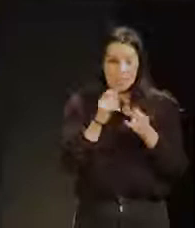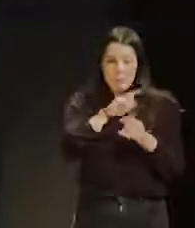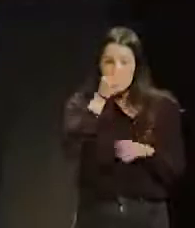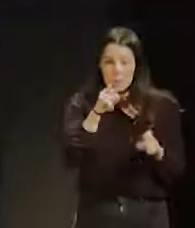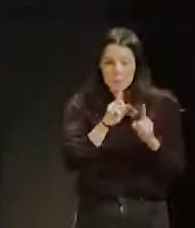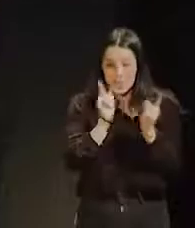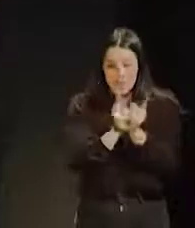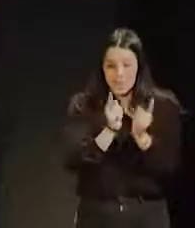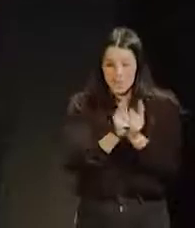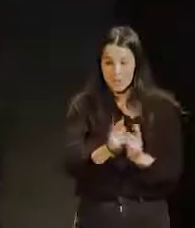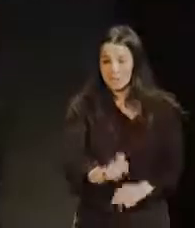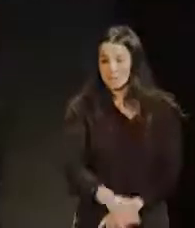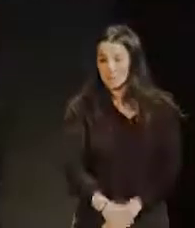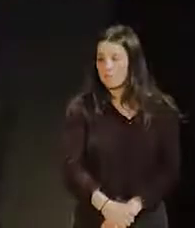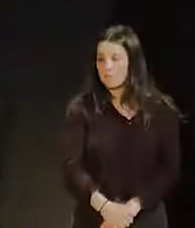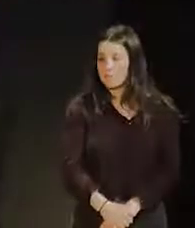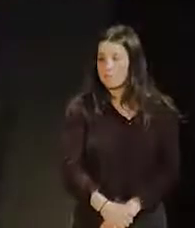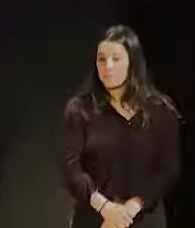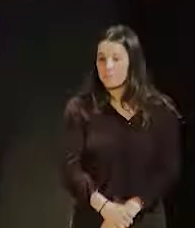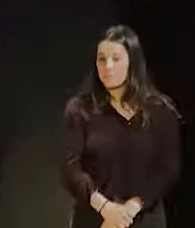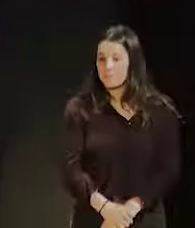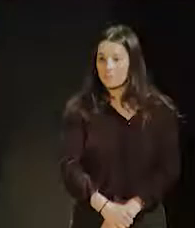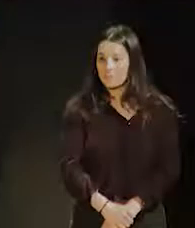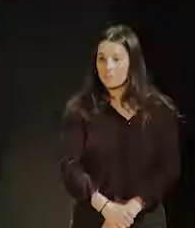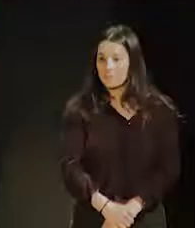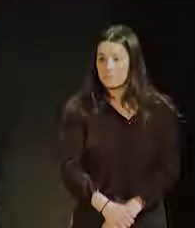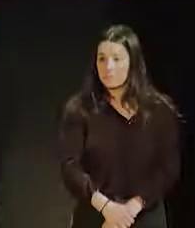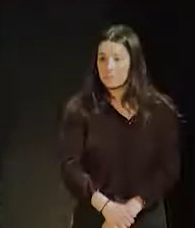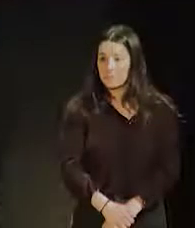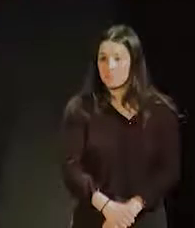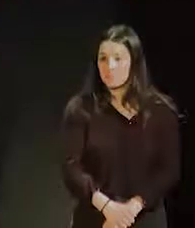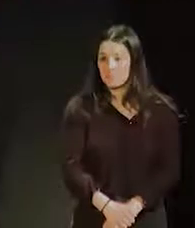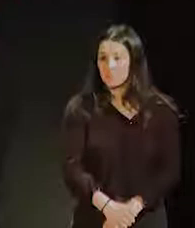cortita. Mira. ¿Dónde?